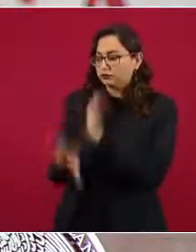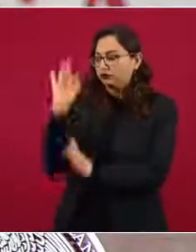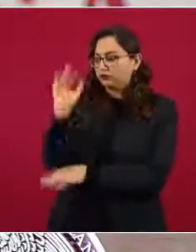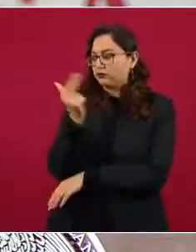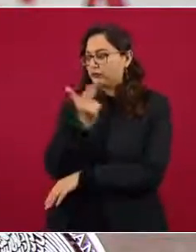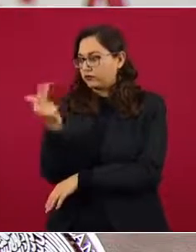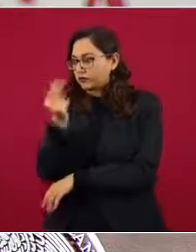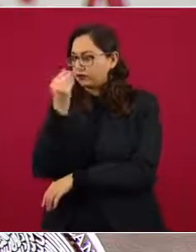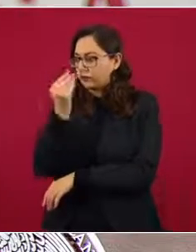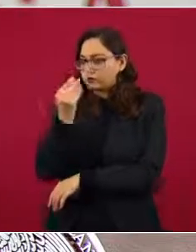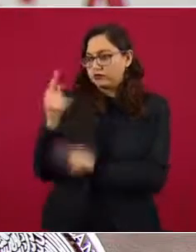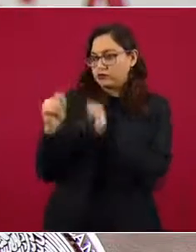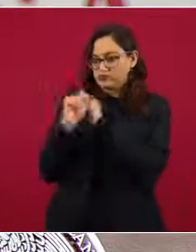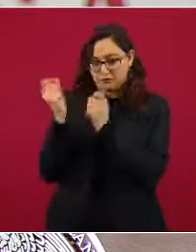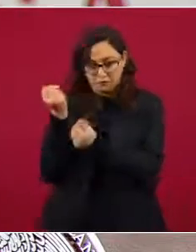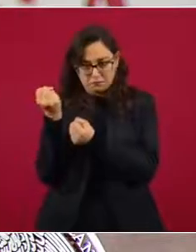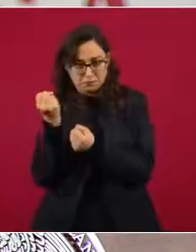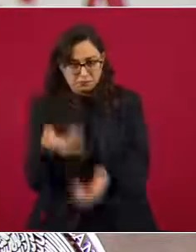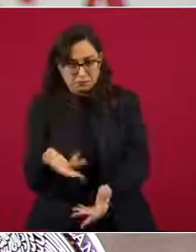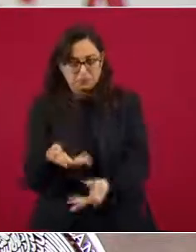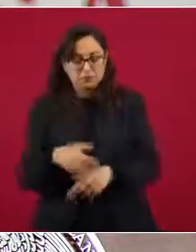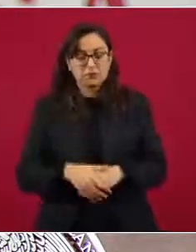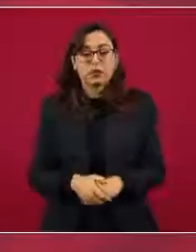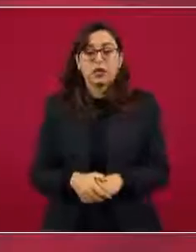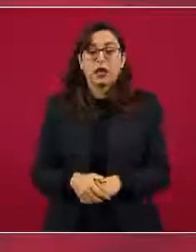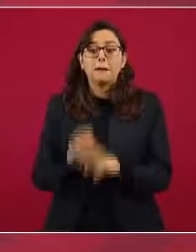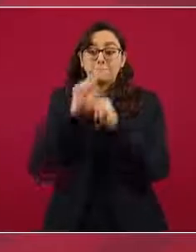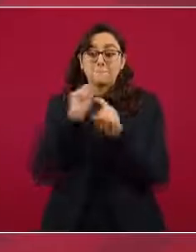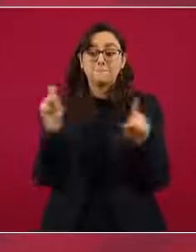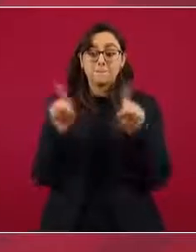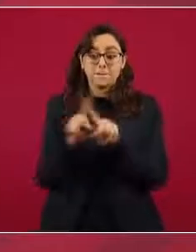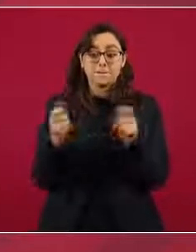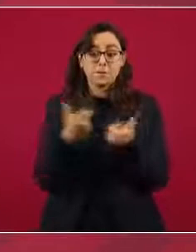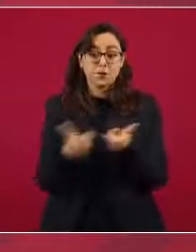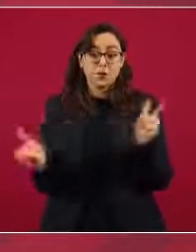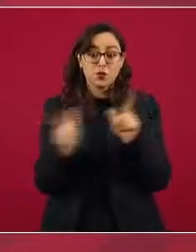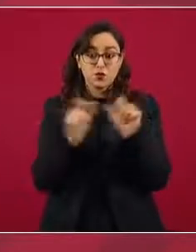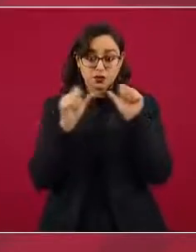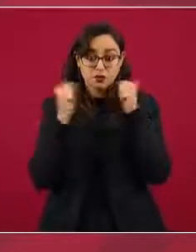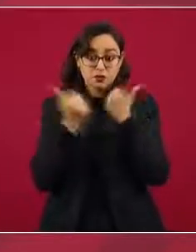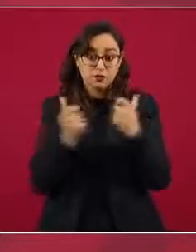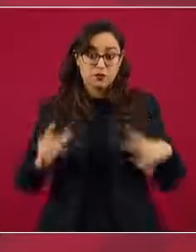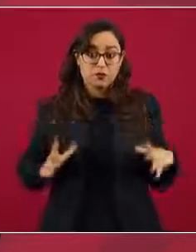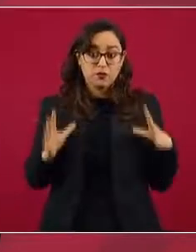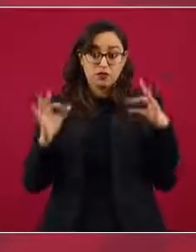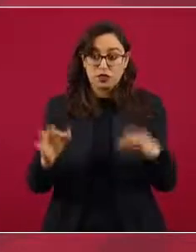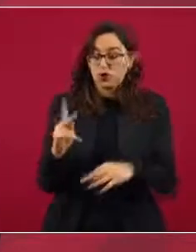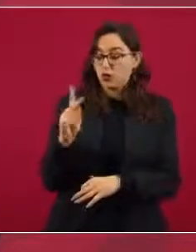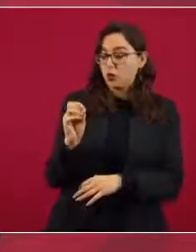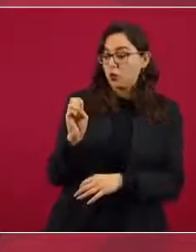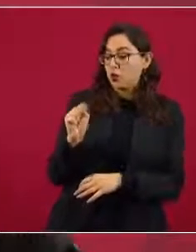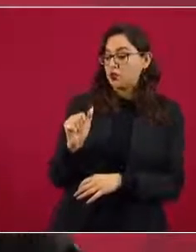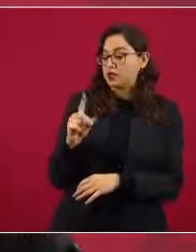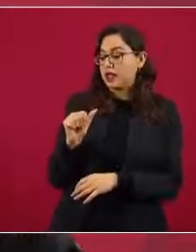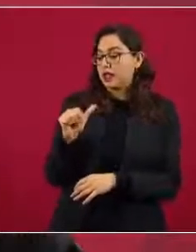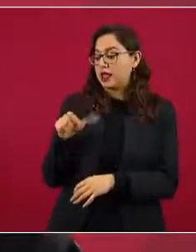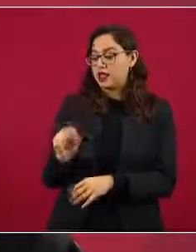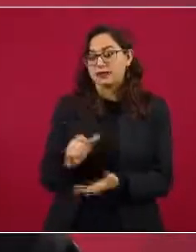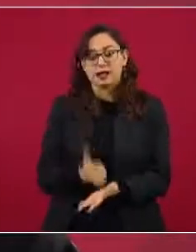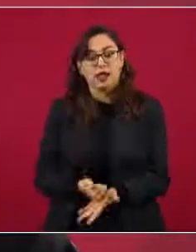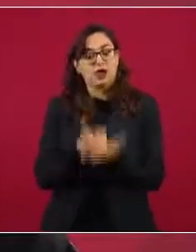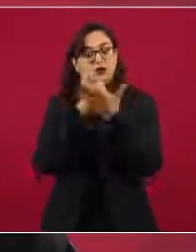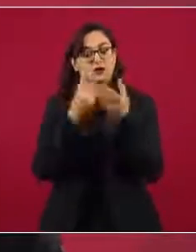Permítanme también reconocer que grupos como Fundación Posadas nos ha ayudado mucho en donación de habitaciones para que esto